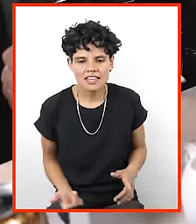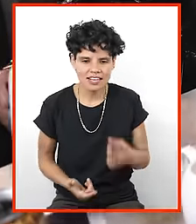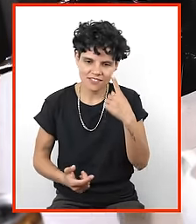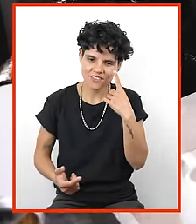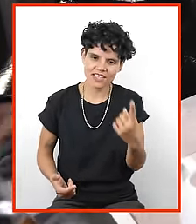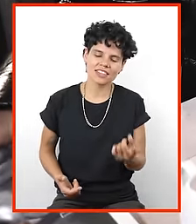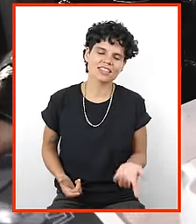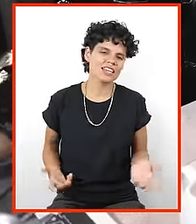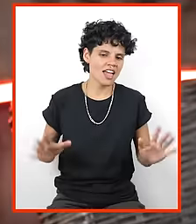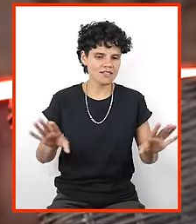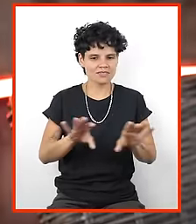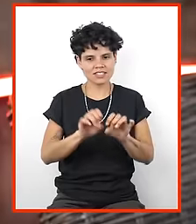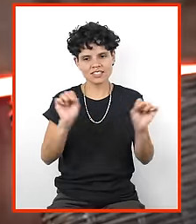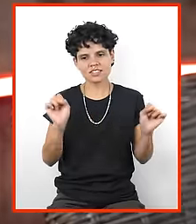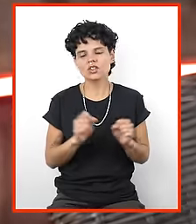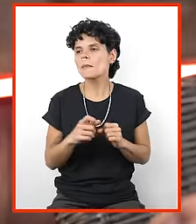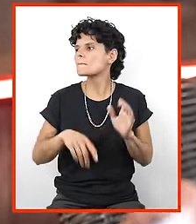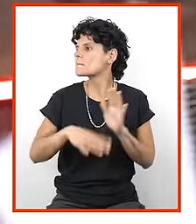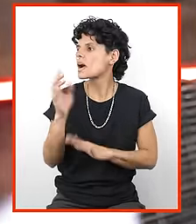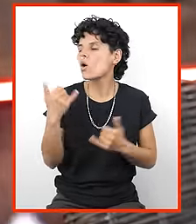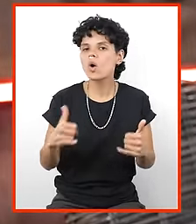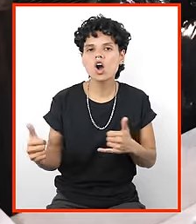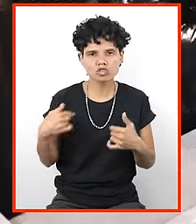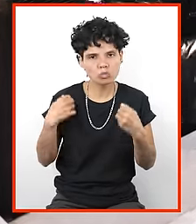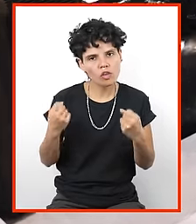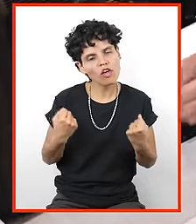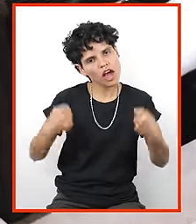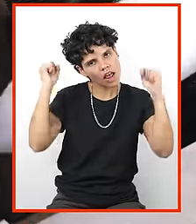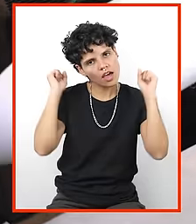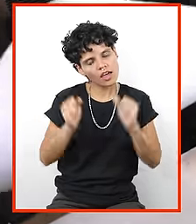¿Viste? Si sí, eso me valía todo. ¿Qué otro juego hay para ganar?